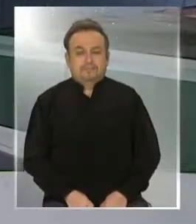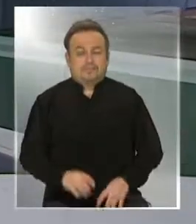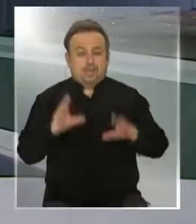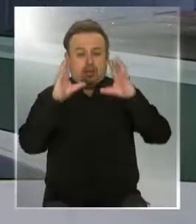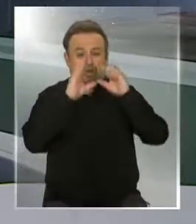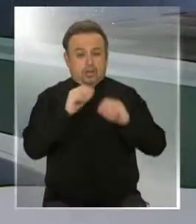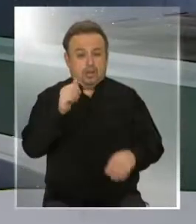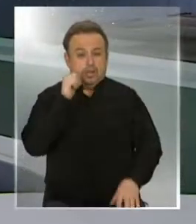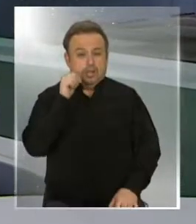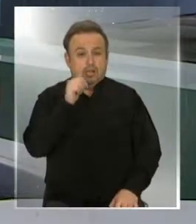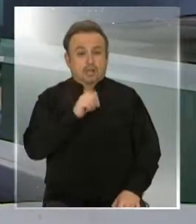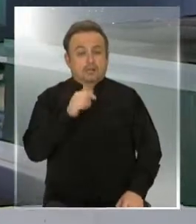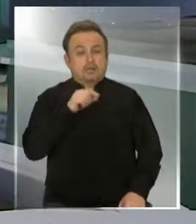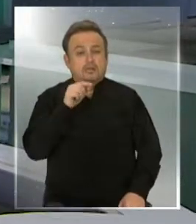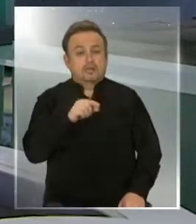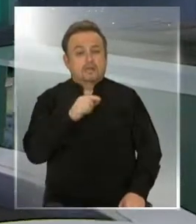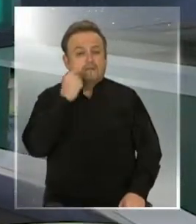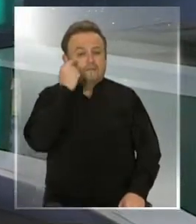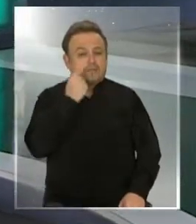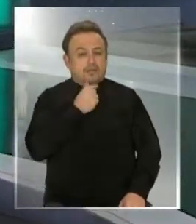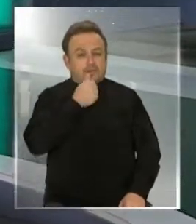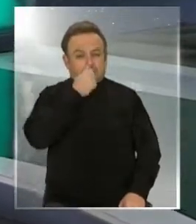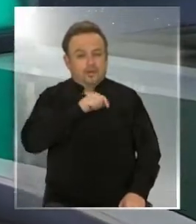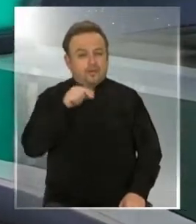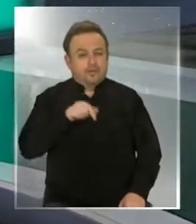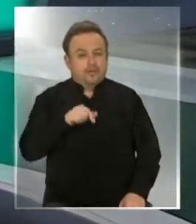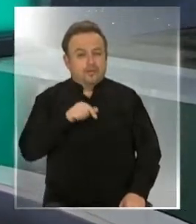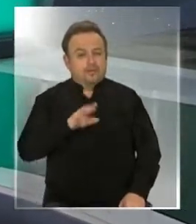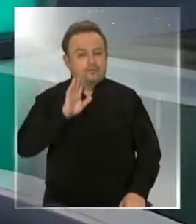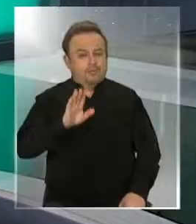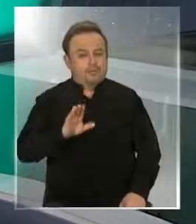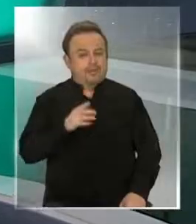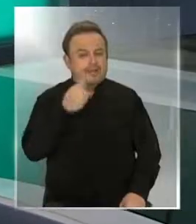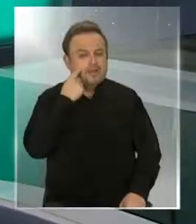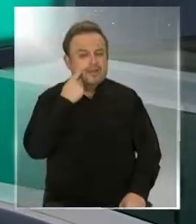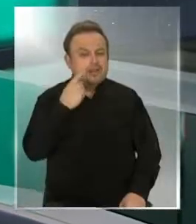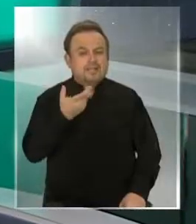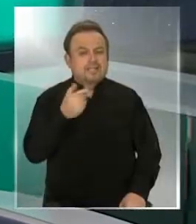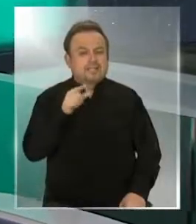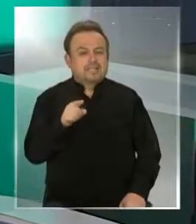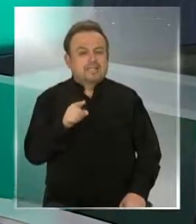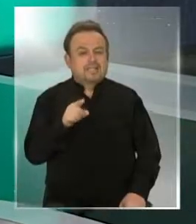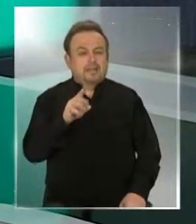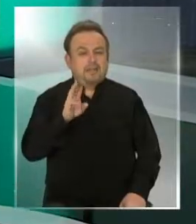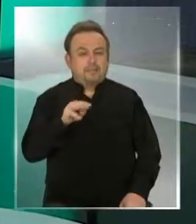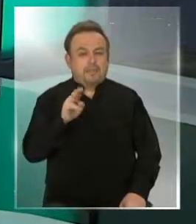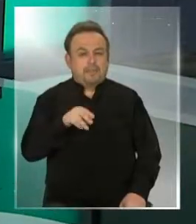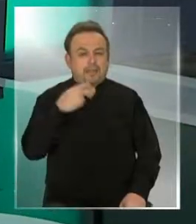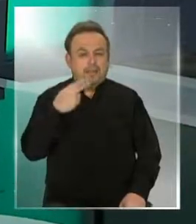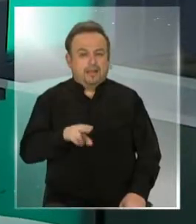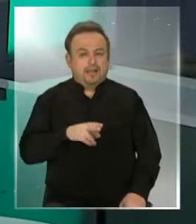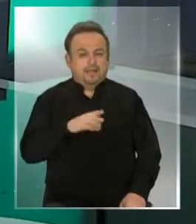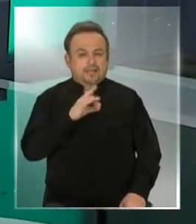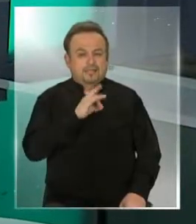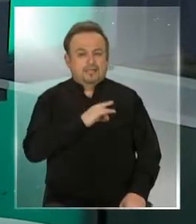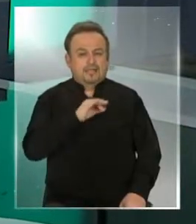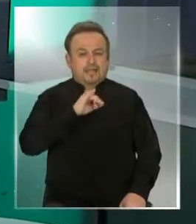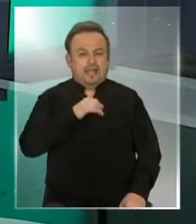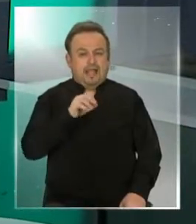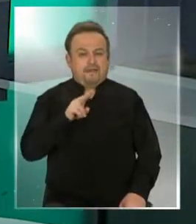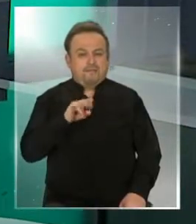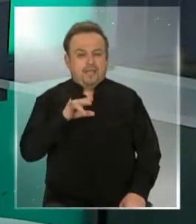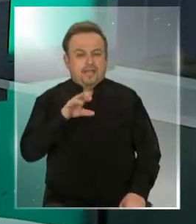Anoche revisamos los secretos de Bernardo Higgins y hoy es el turno de conocer a quien es considerada la madre de la patria. Hablamos de Javiera